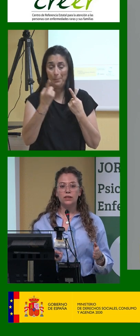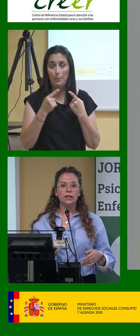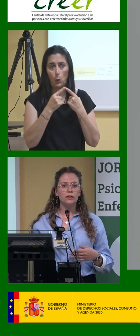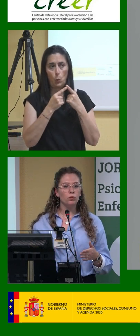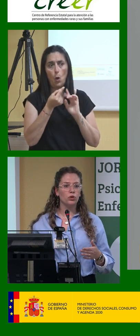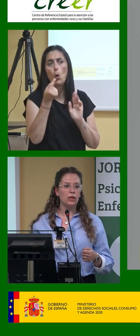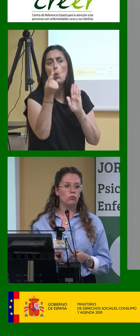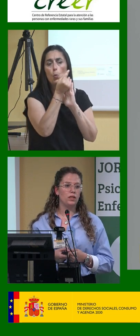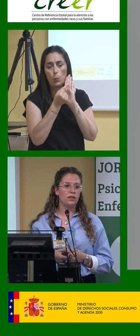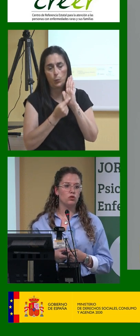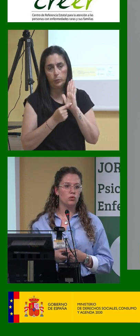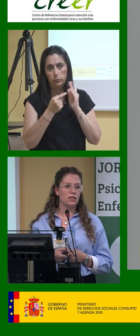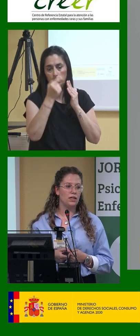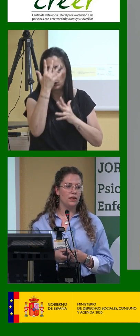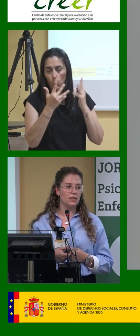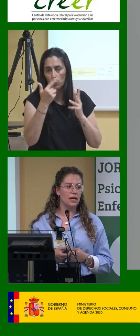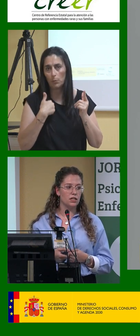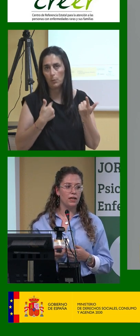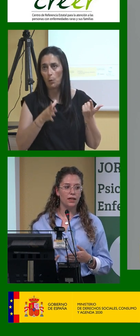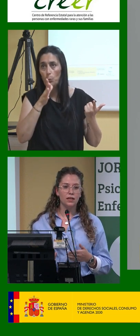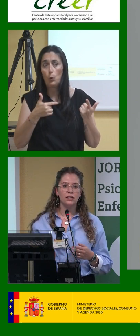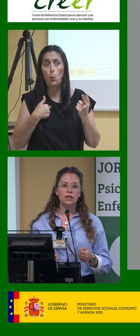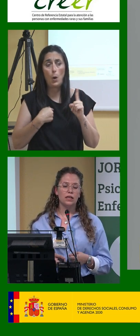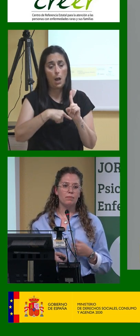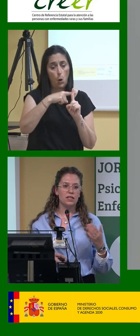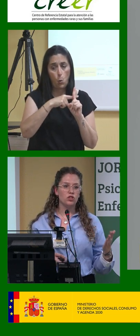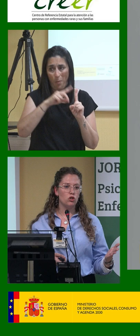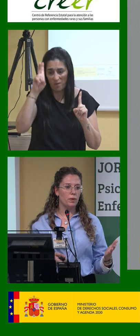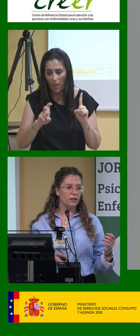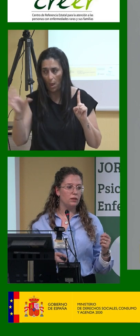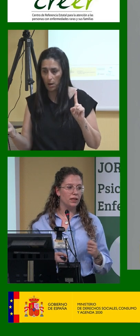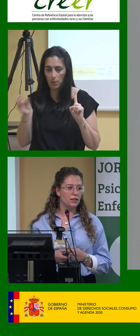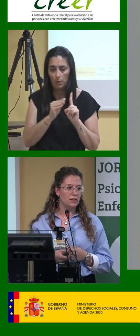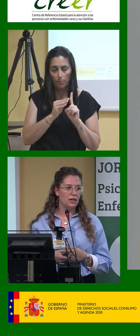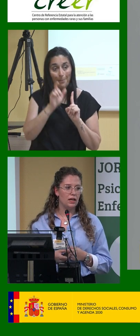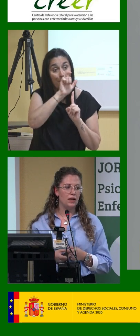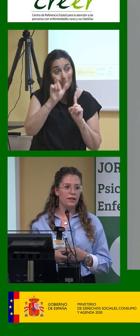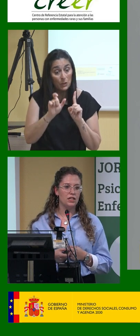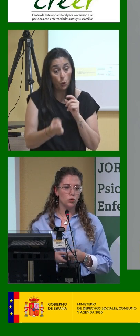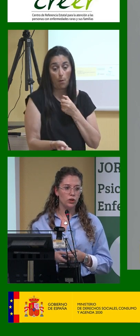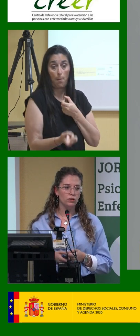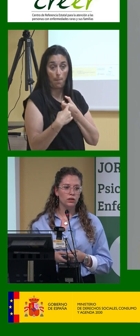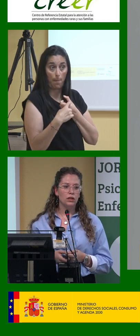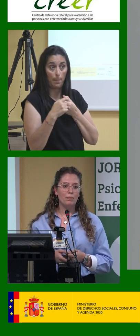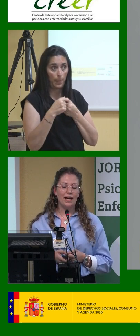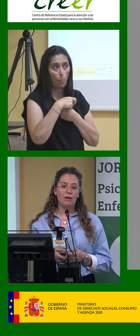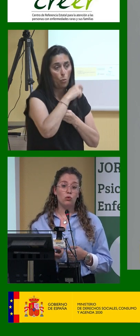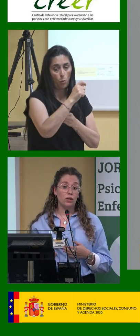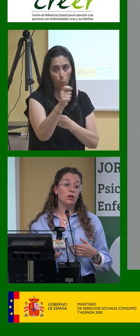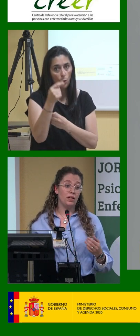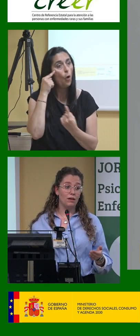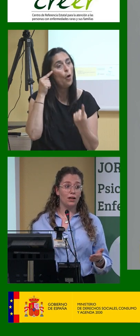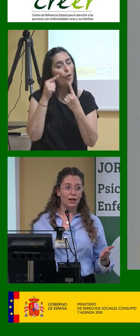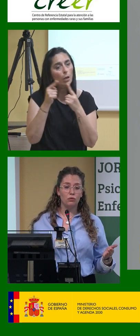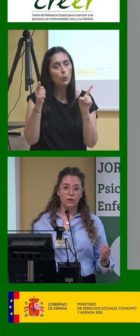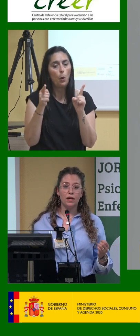Es cuantitativo porque utilizamos una serie de escalas validadas que pasamos a los participantes del estudio para evaluar